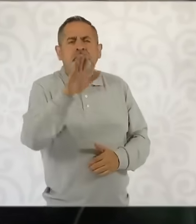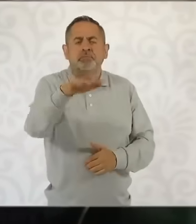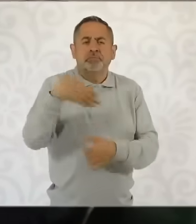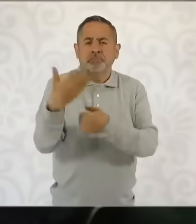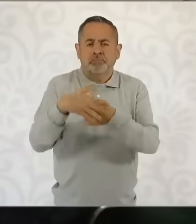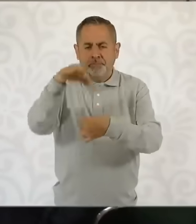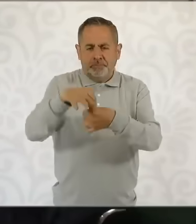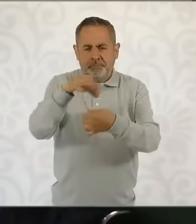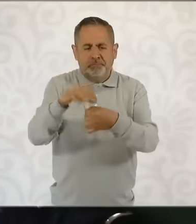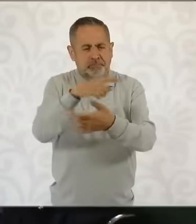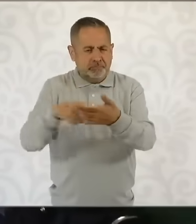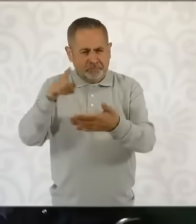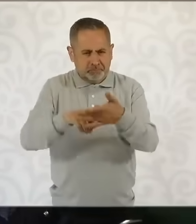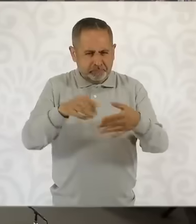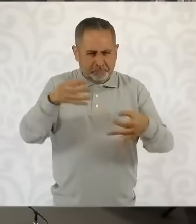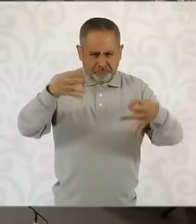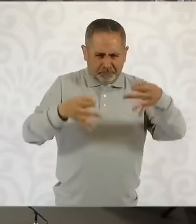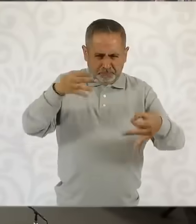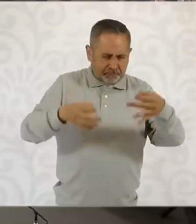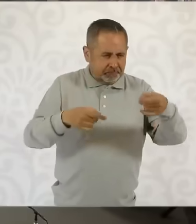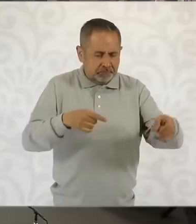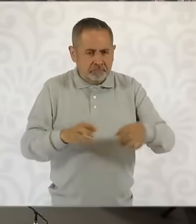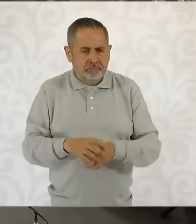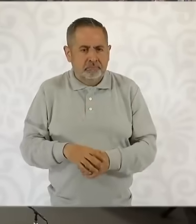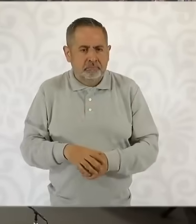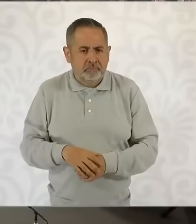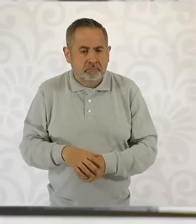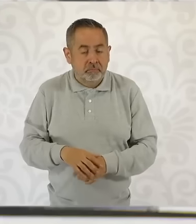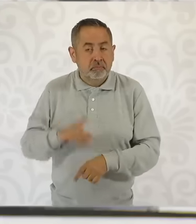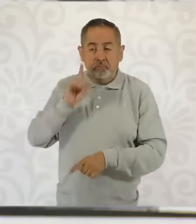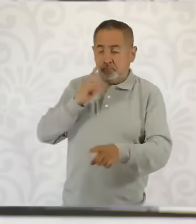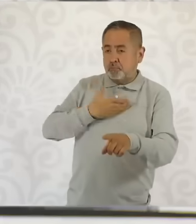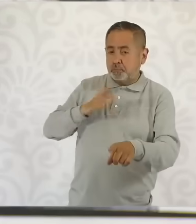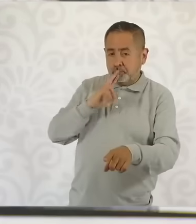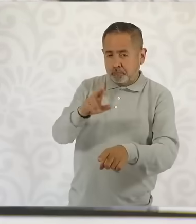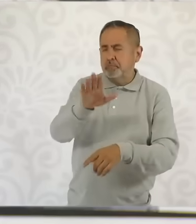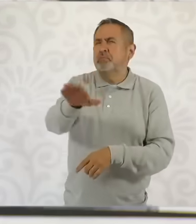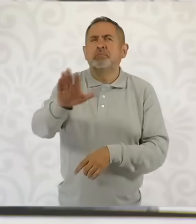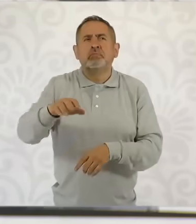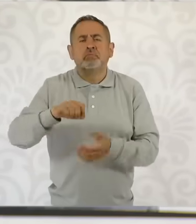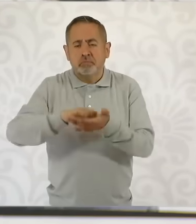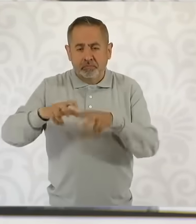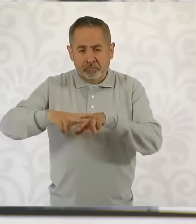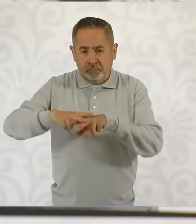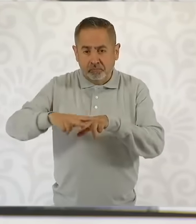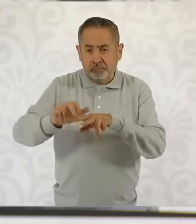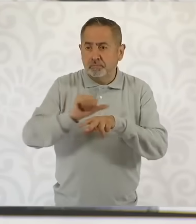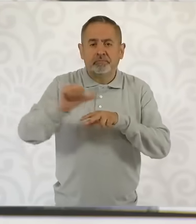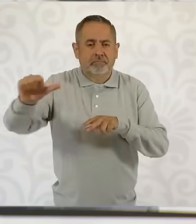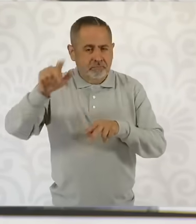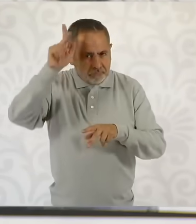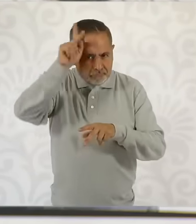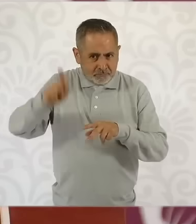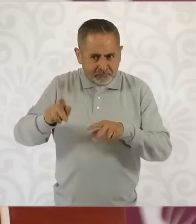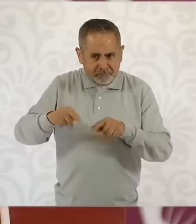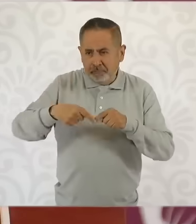electoral del Poder Judicial, hemos aprendido… Para trenes estamos invirtiendo, por ejemplo, el tren a Pachuca,